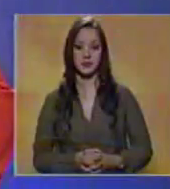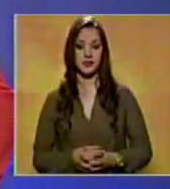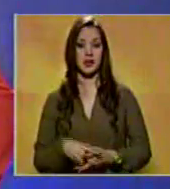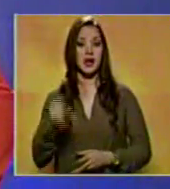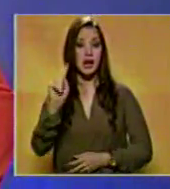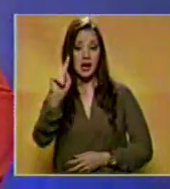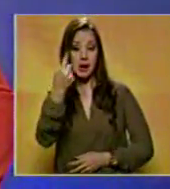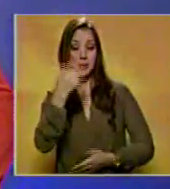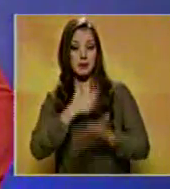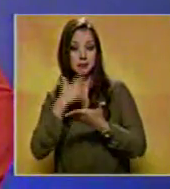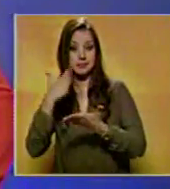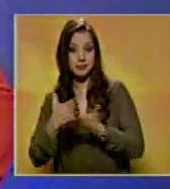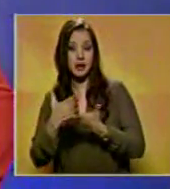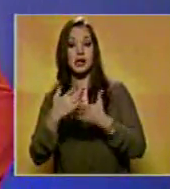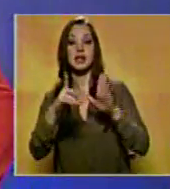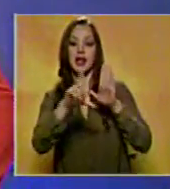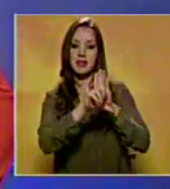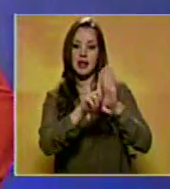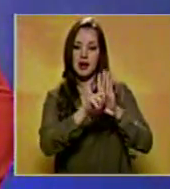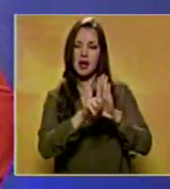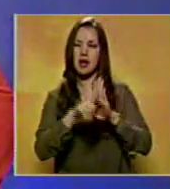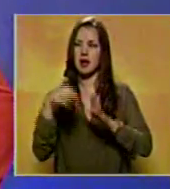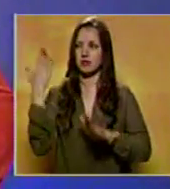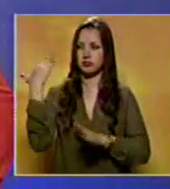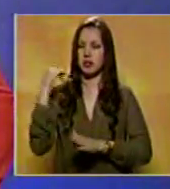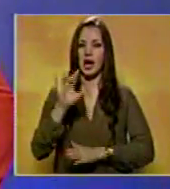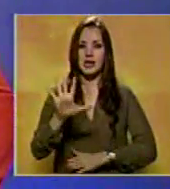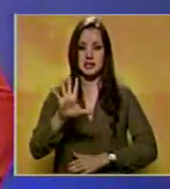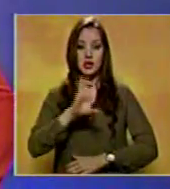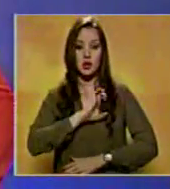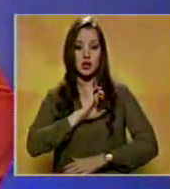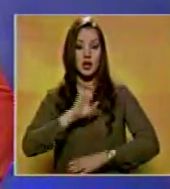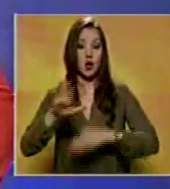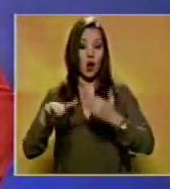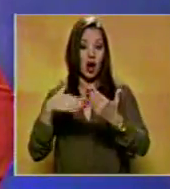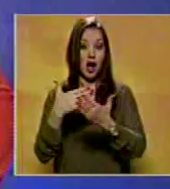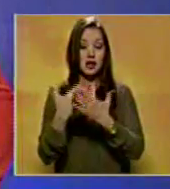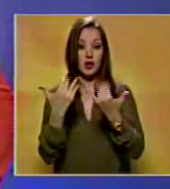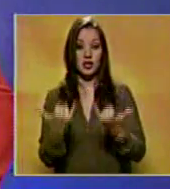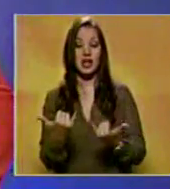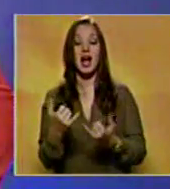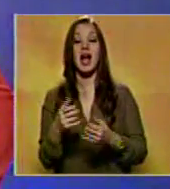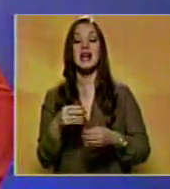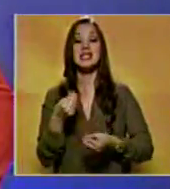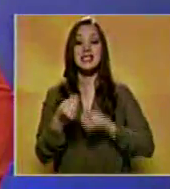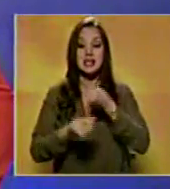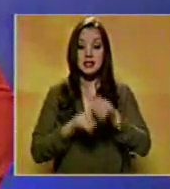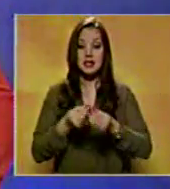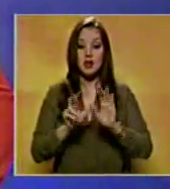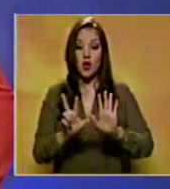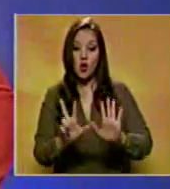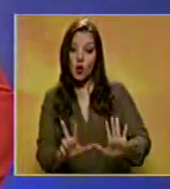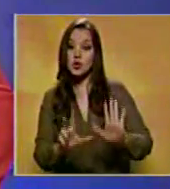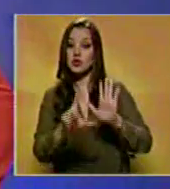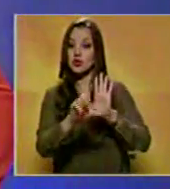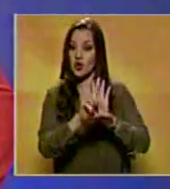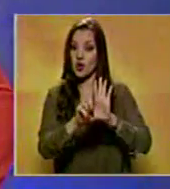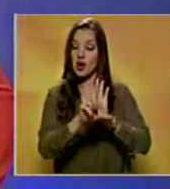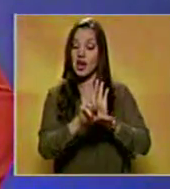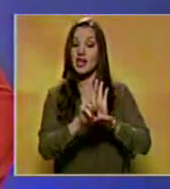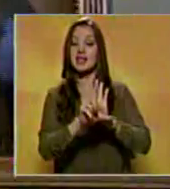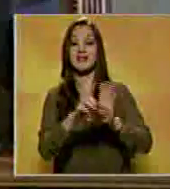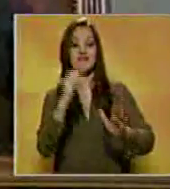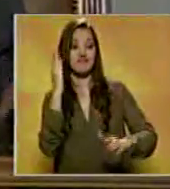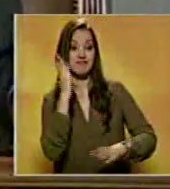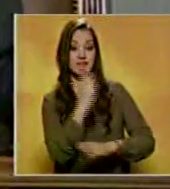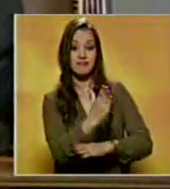Durante el primer periodo legislativo que inició el pasado 5 de enero hasta la fecha, un total de 8 leyes e instrumentos legales aprobatorios fueron sancionados